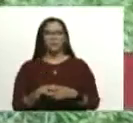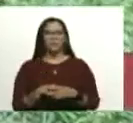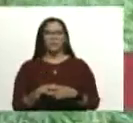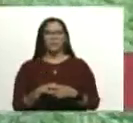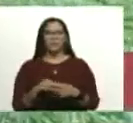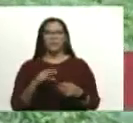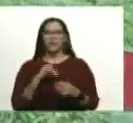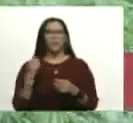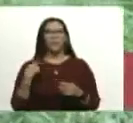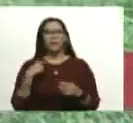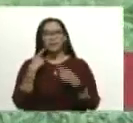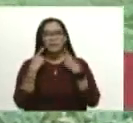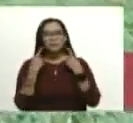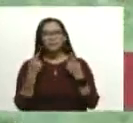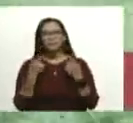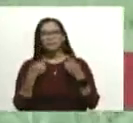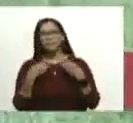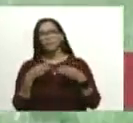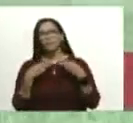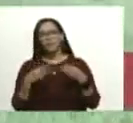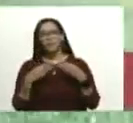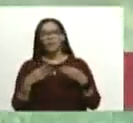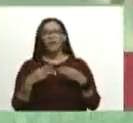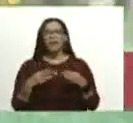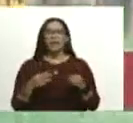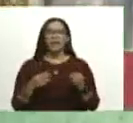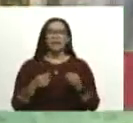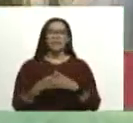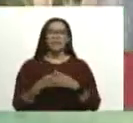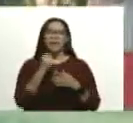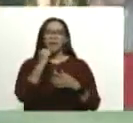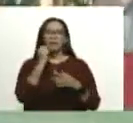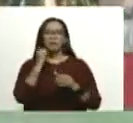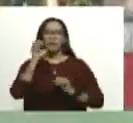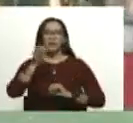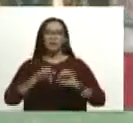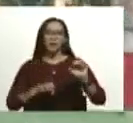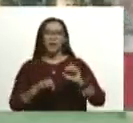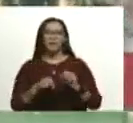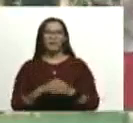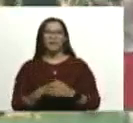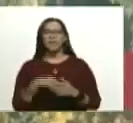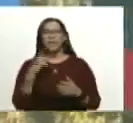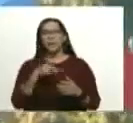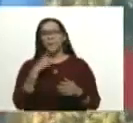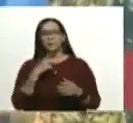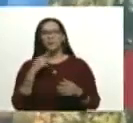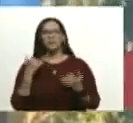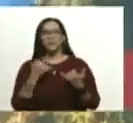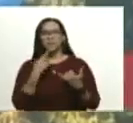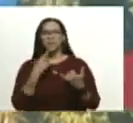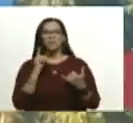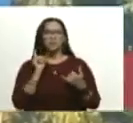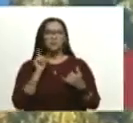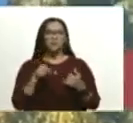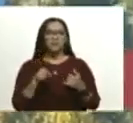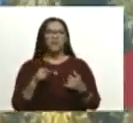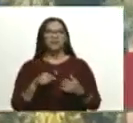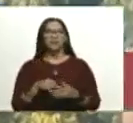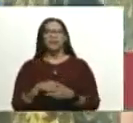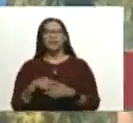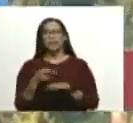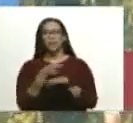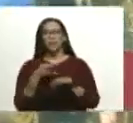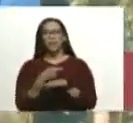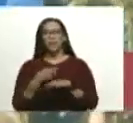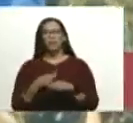mediático el hecho de poder hablar de ese tráfico de animales. Sin embargo, bueno, la política, ya lo ha dicho usted de manera extensiva, del gobierno bolivariano ha sido